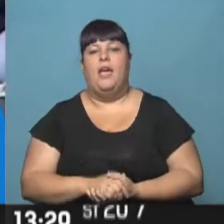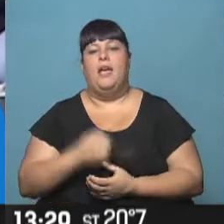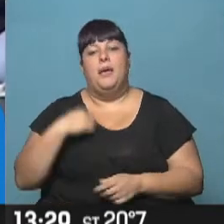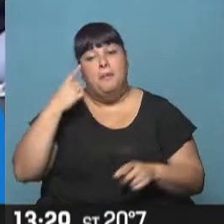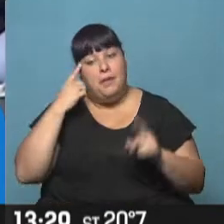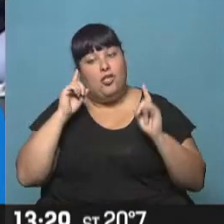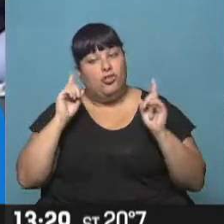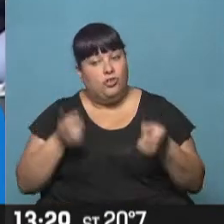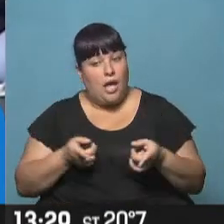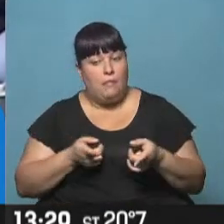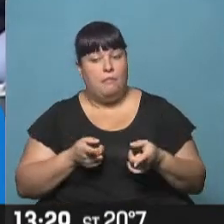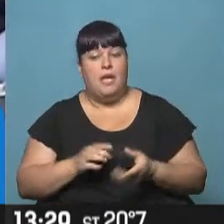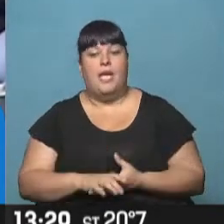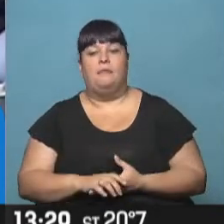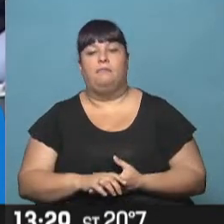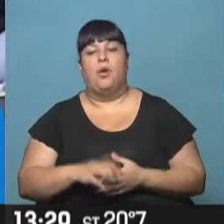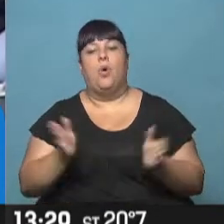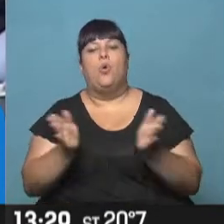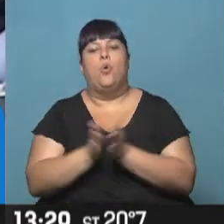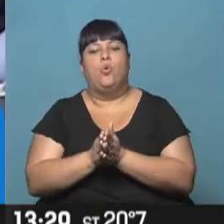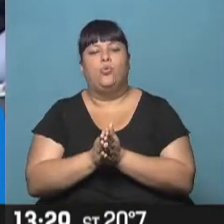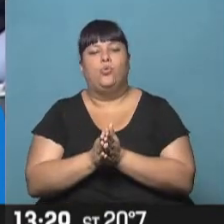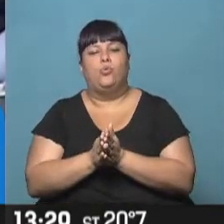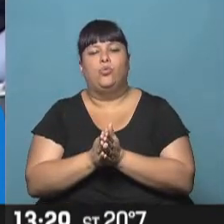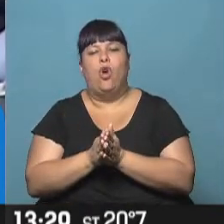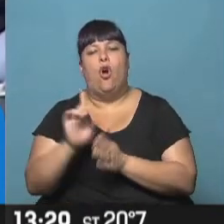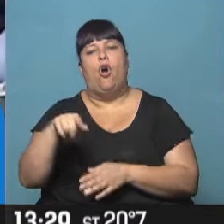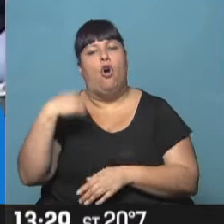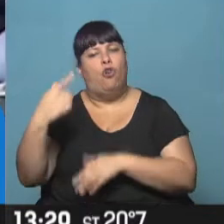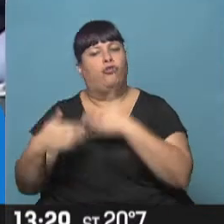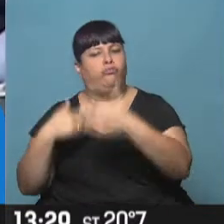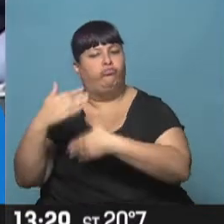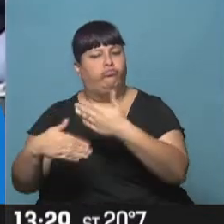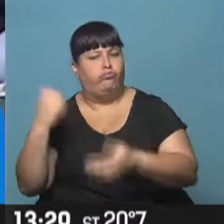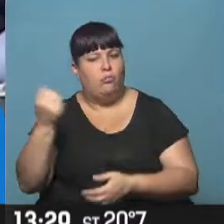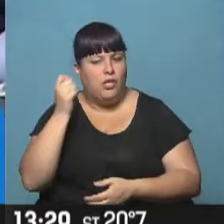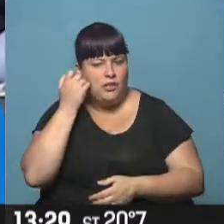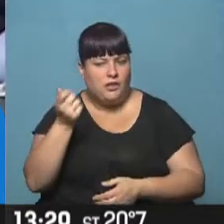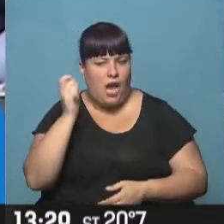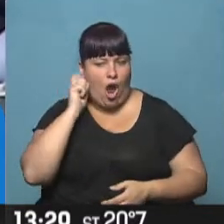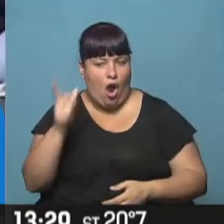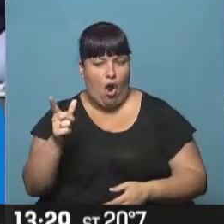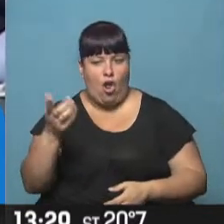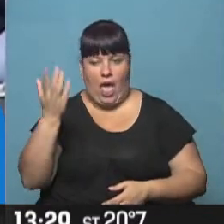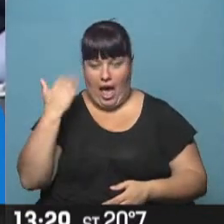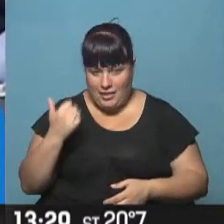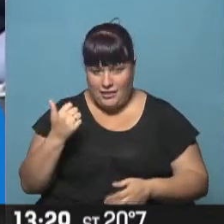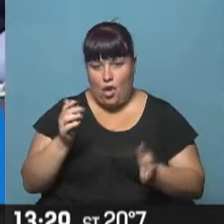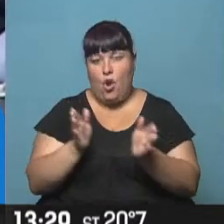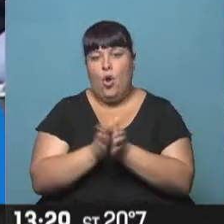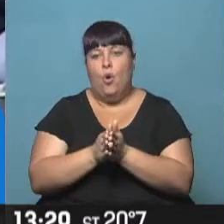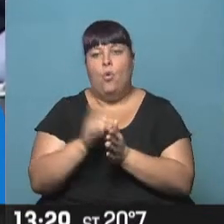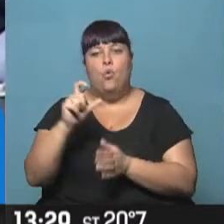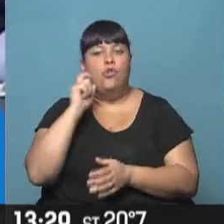que también va de la mano de otro avance muy importante que se logró en el día de ayer con